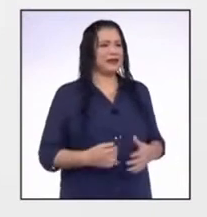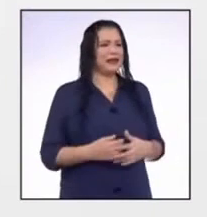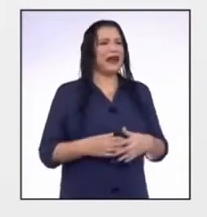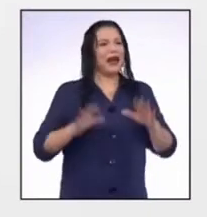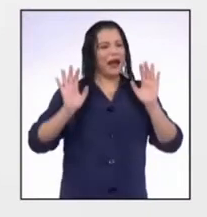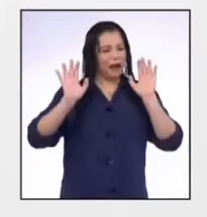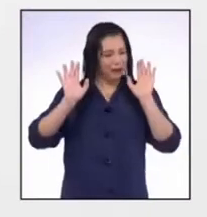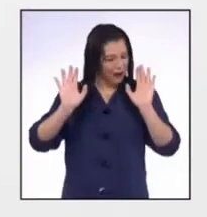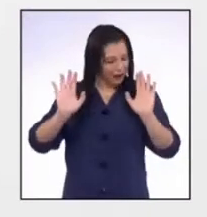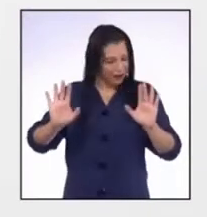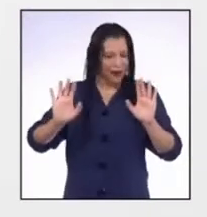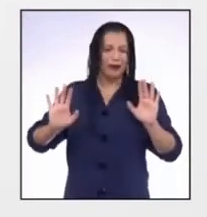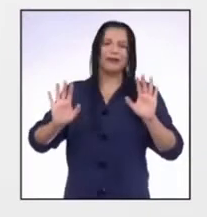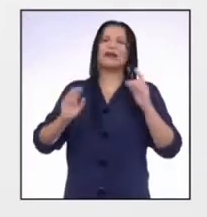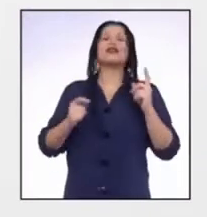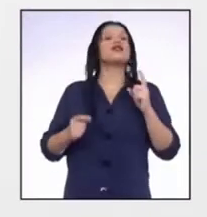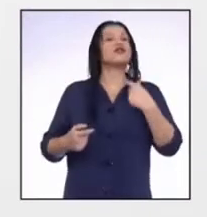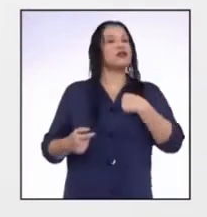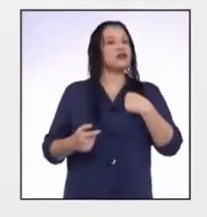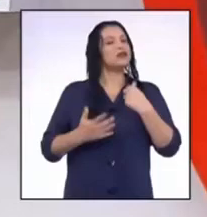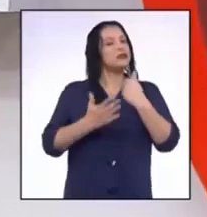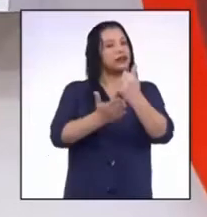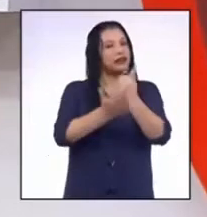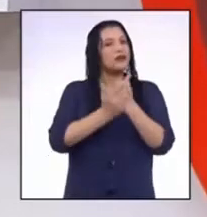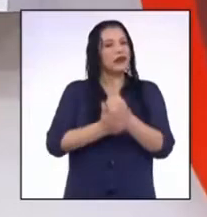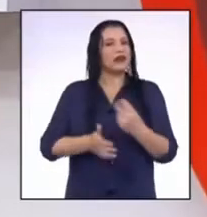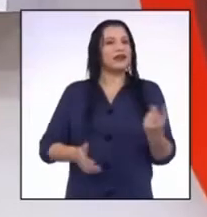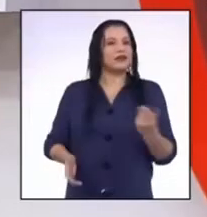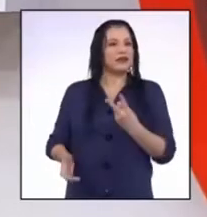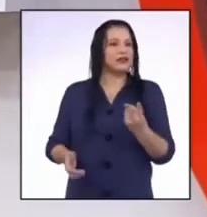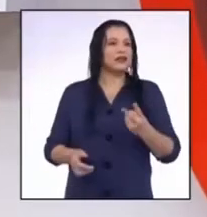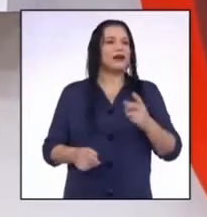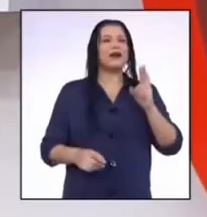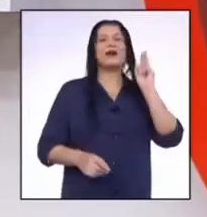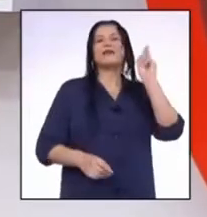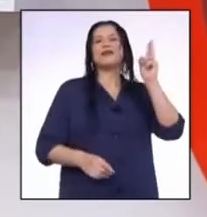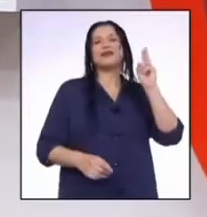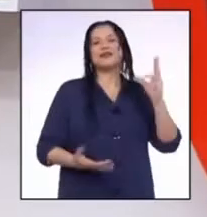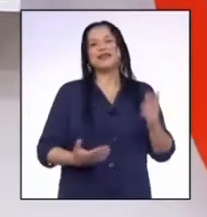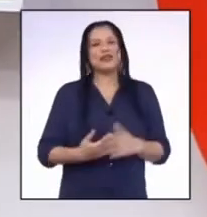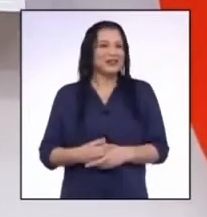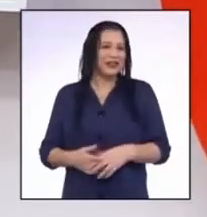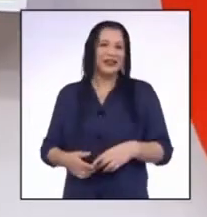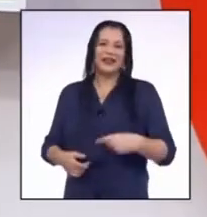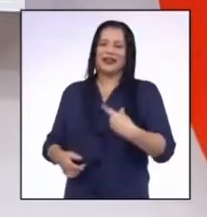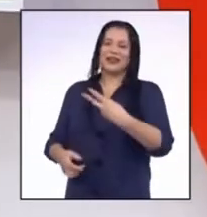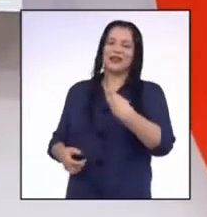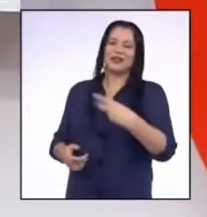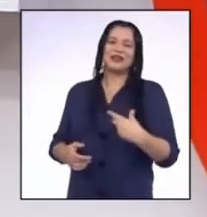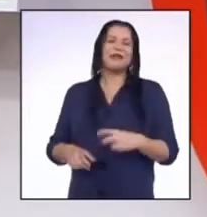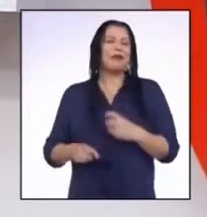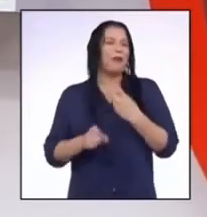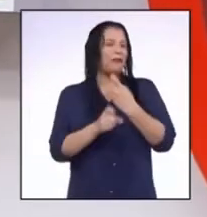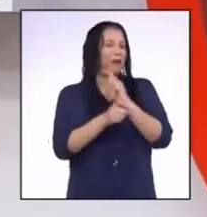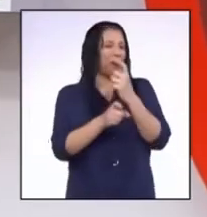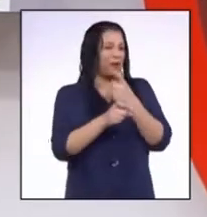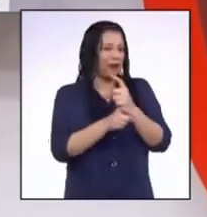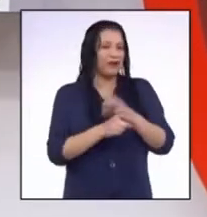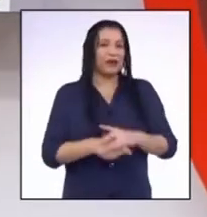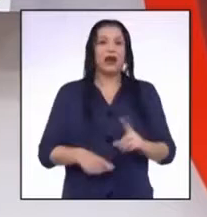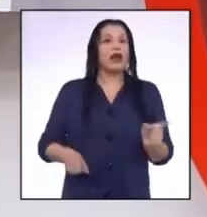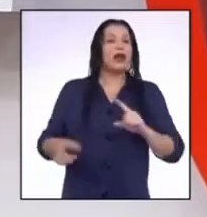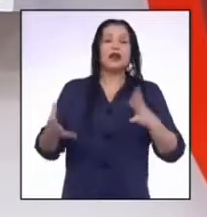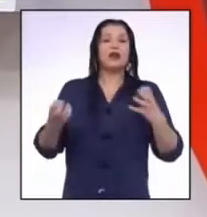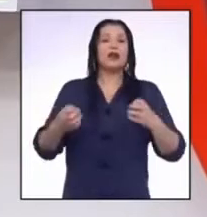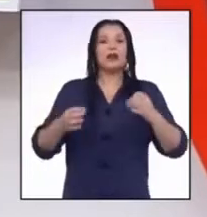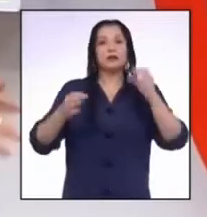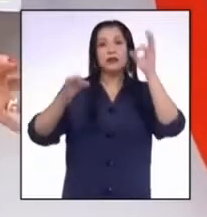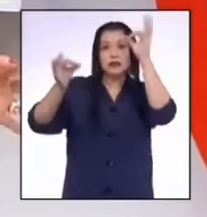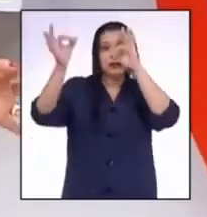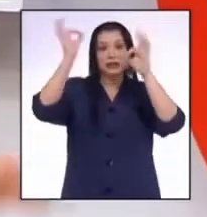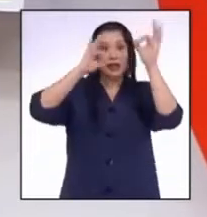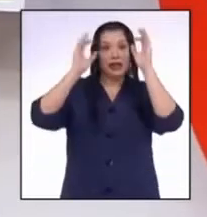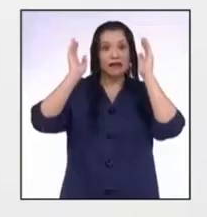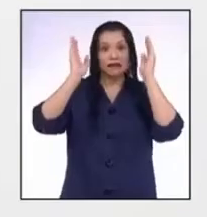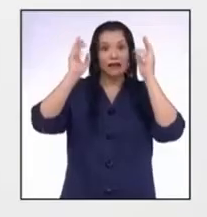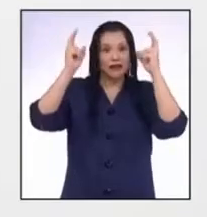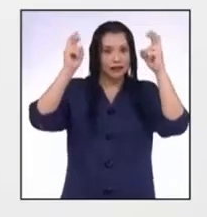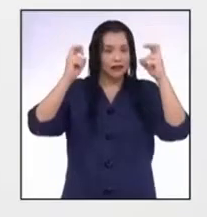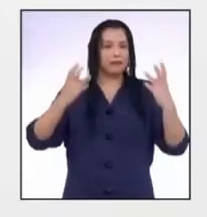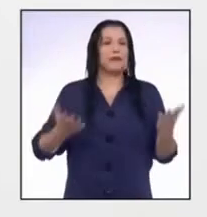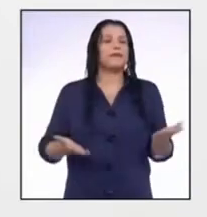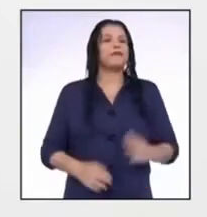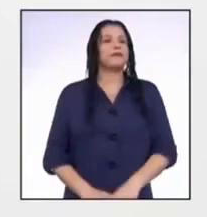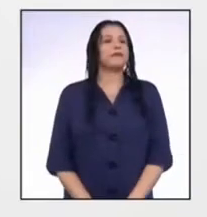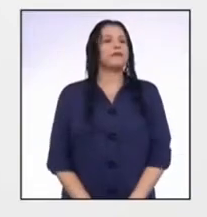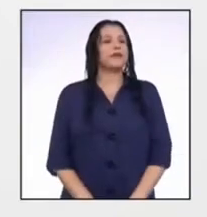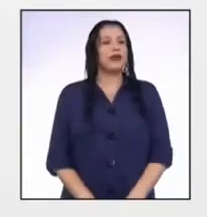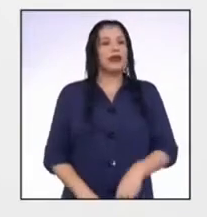A ver, yo los voy a ayudar. Profesora, no se preocupe, igual estamos jugando. Además, tampoco queremos distraerla del tema de hoy.